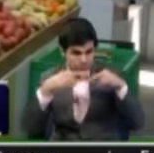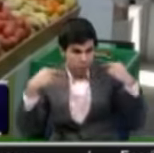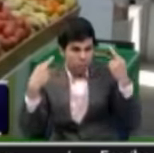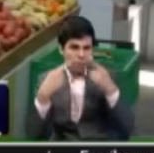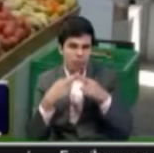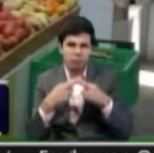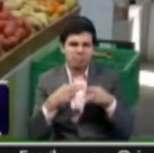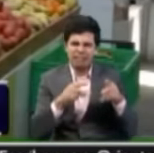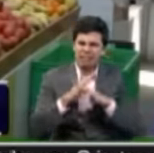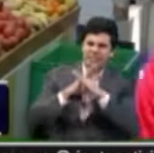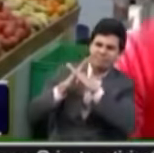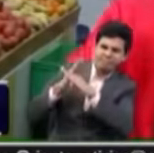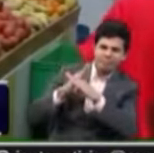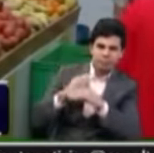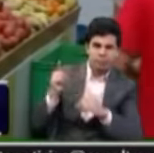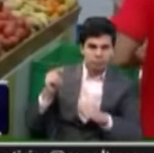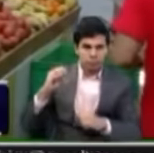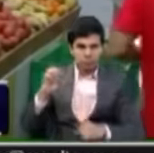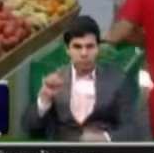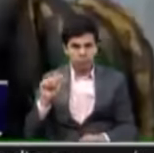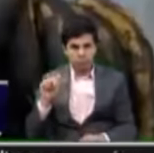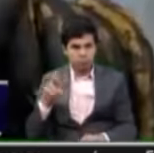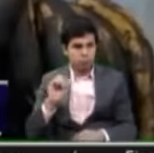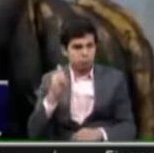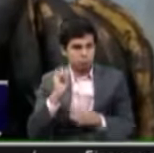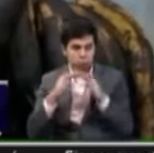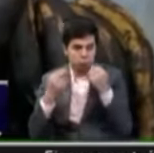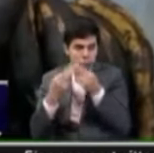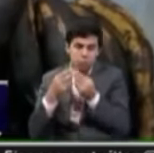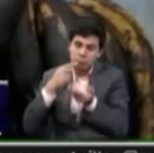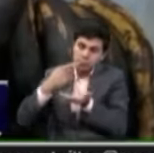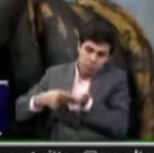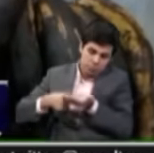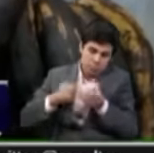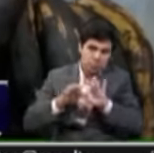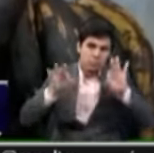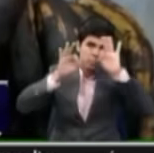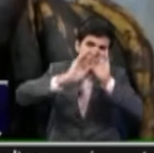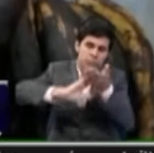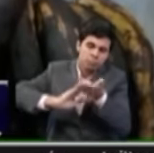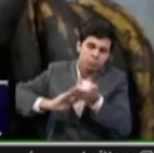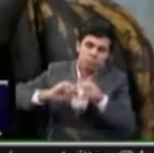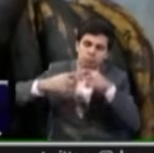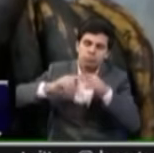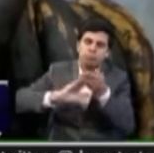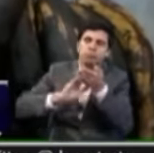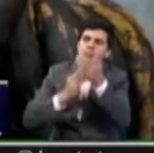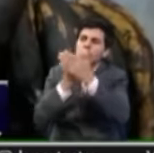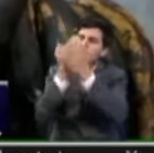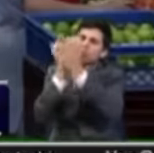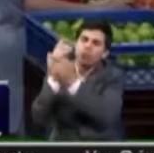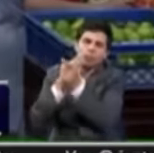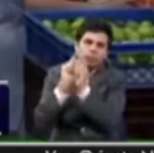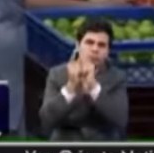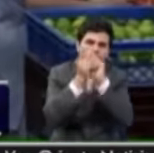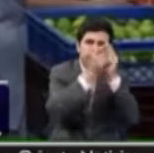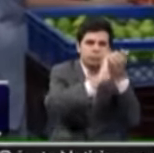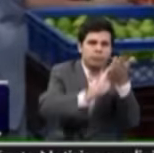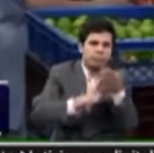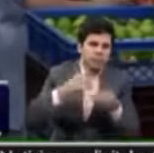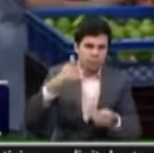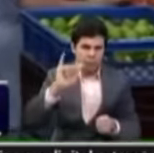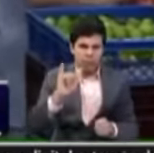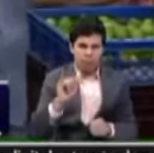la mencionada reunión se realizó y se trataron temas importantes para la recuperación y modernización de las plazas. Es decir,